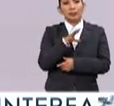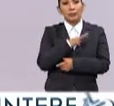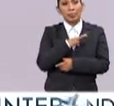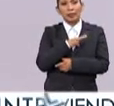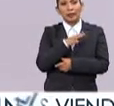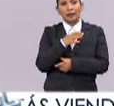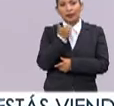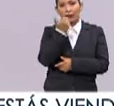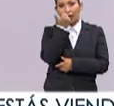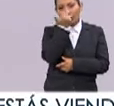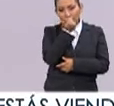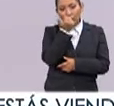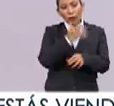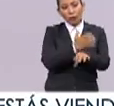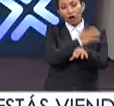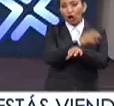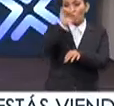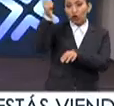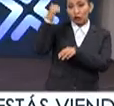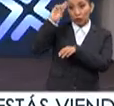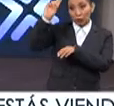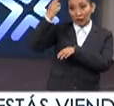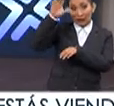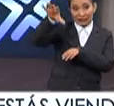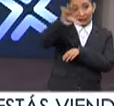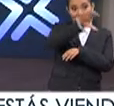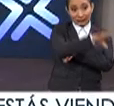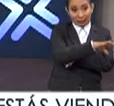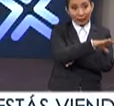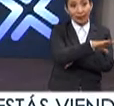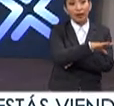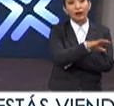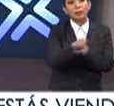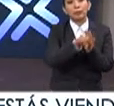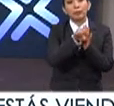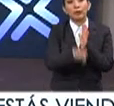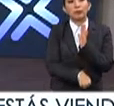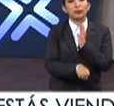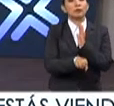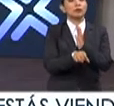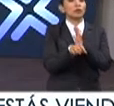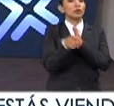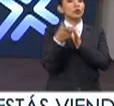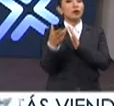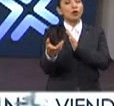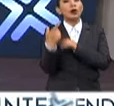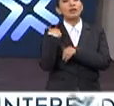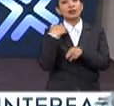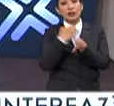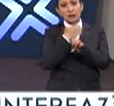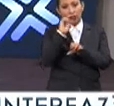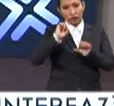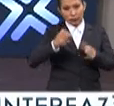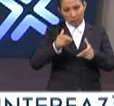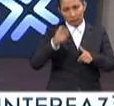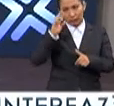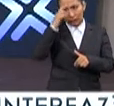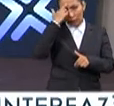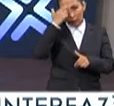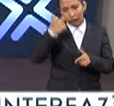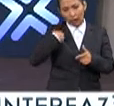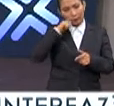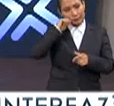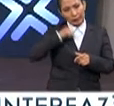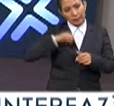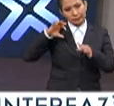estudiando con compañeros de otras universidades como de del estado de chiapas recuerdo y fue con las